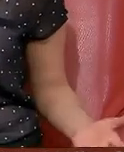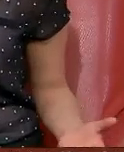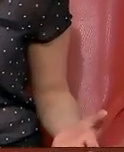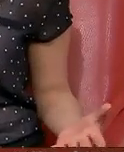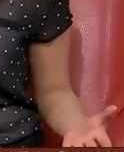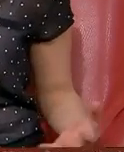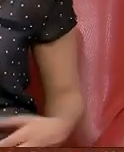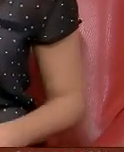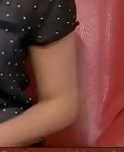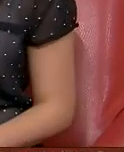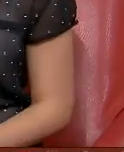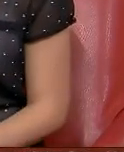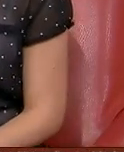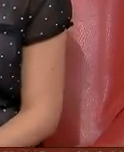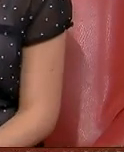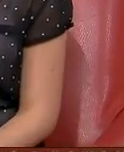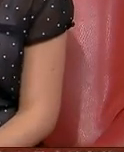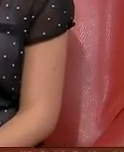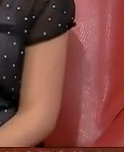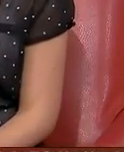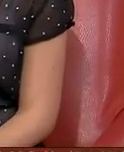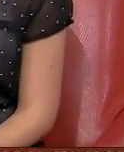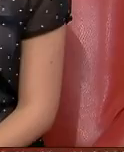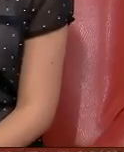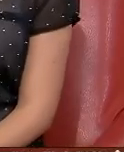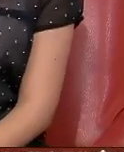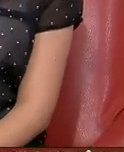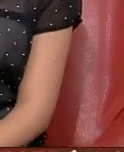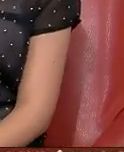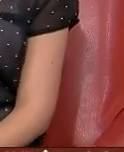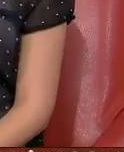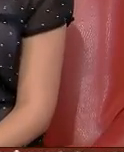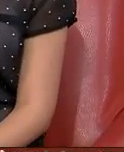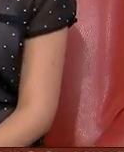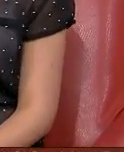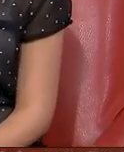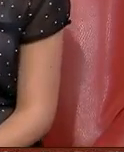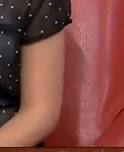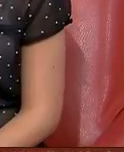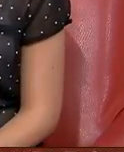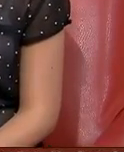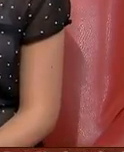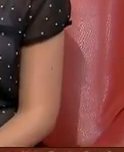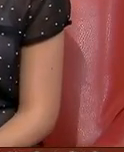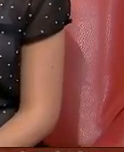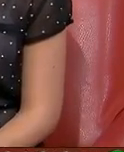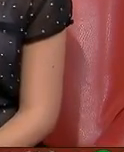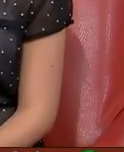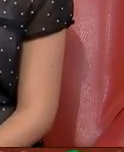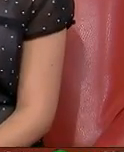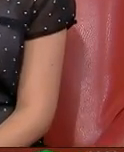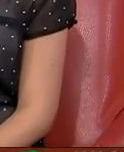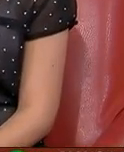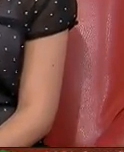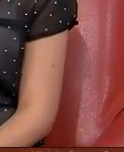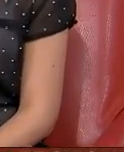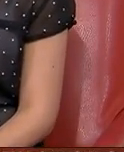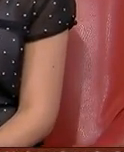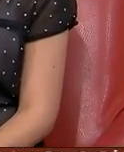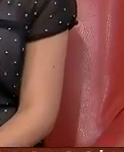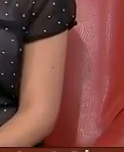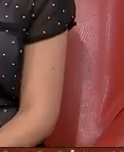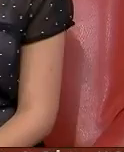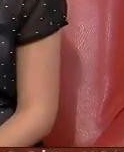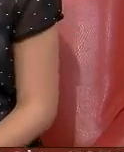cualquier laboratorio puede utilizar las investigaciones de los científicos y desarrollar nuevos tratamientos y medicamentos, en este caso contra